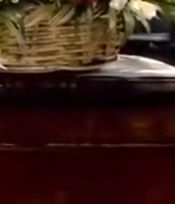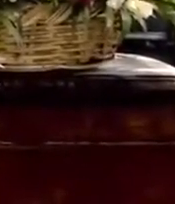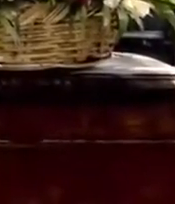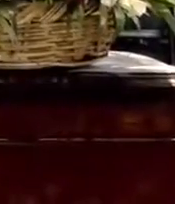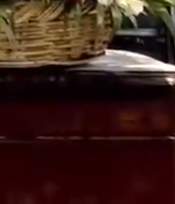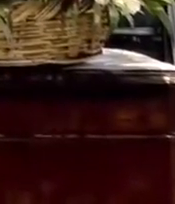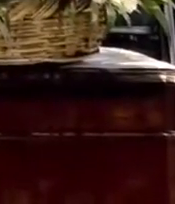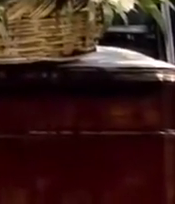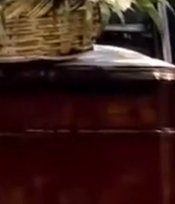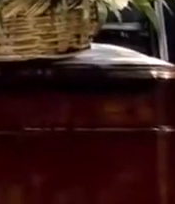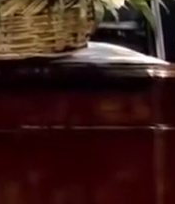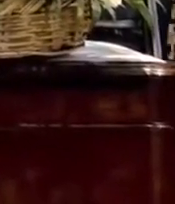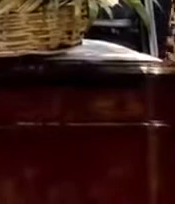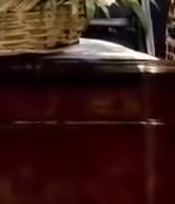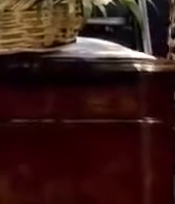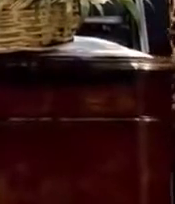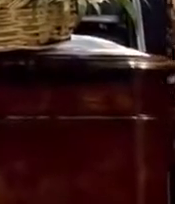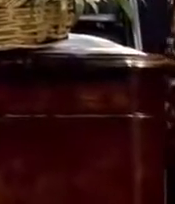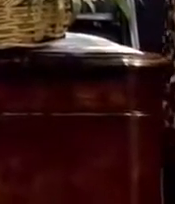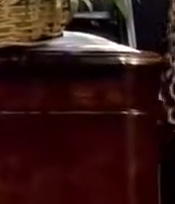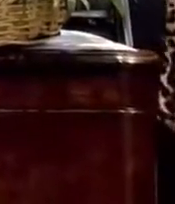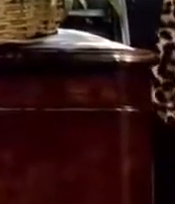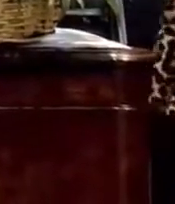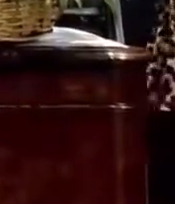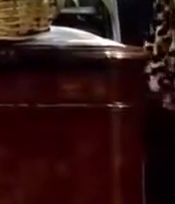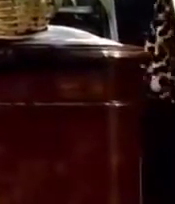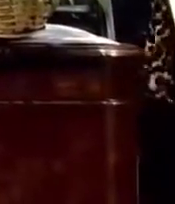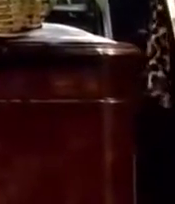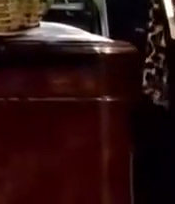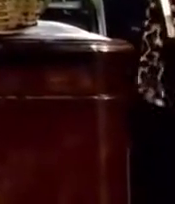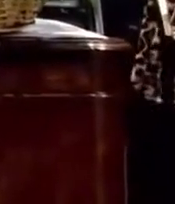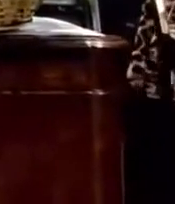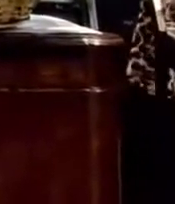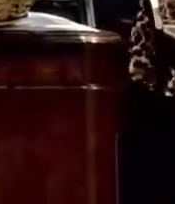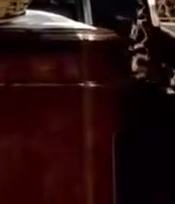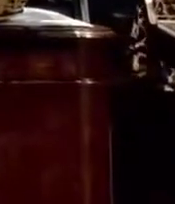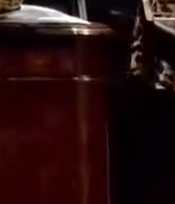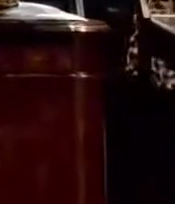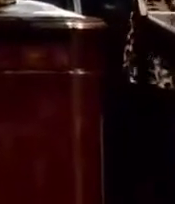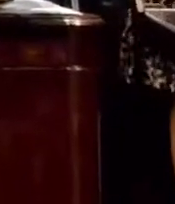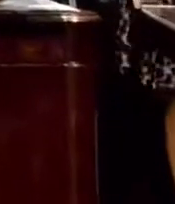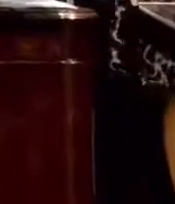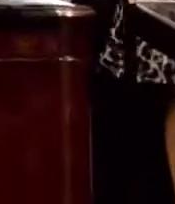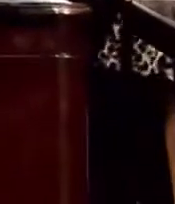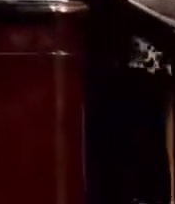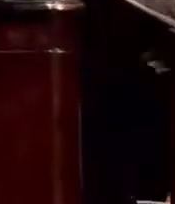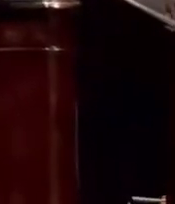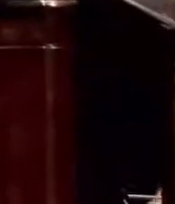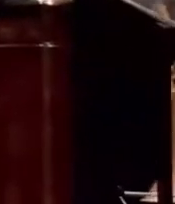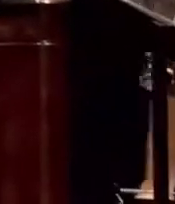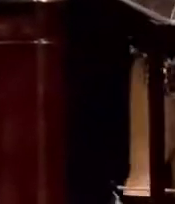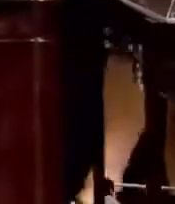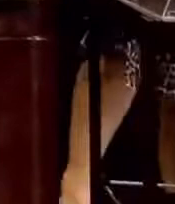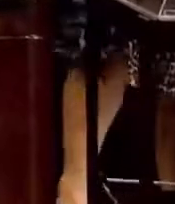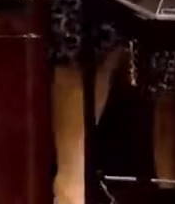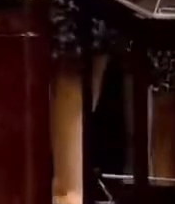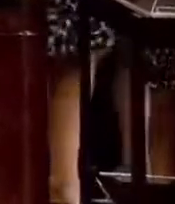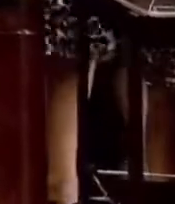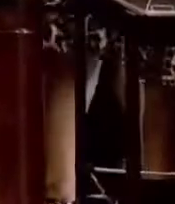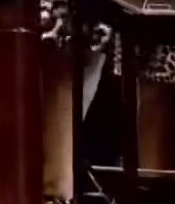bien. Véngase. Vente, mamita, con tu nene. Pero le echan, ¿eh? Mucho corazón.